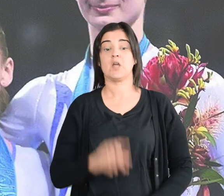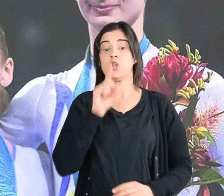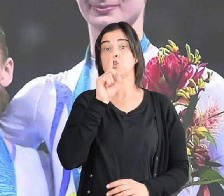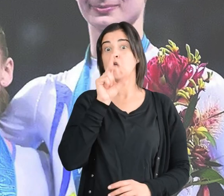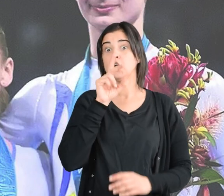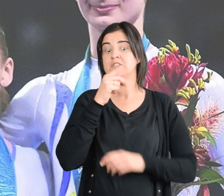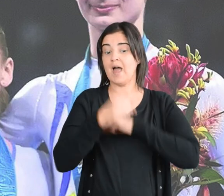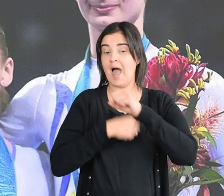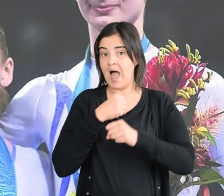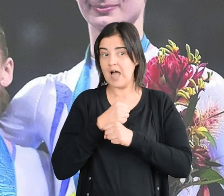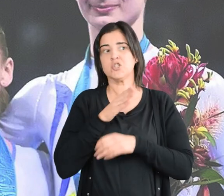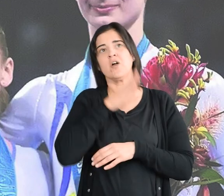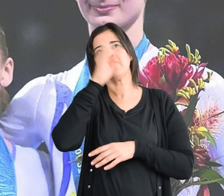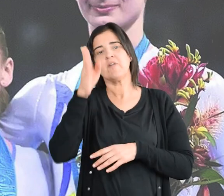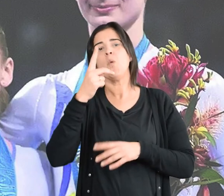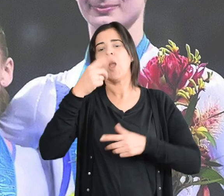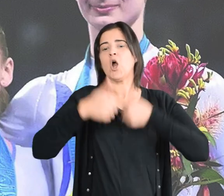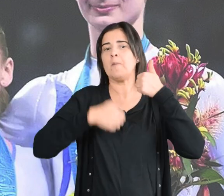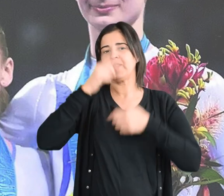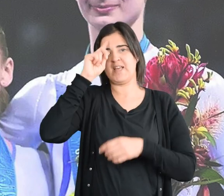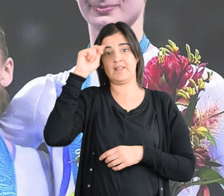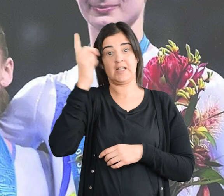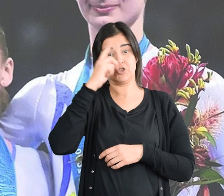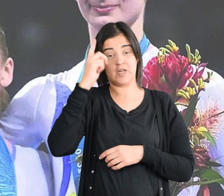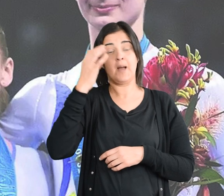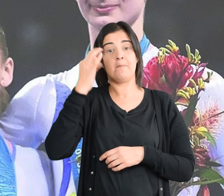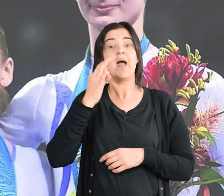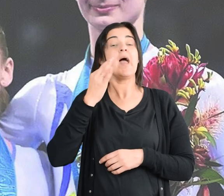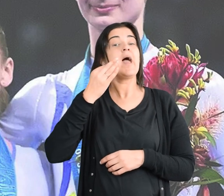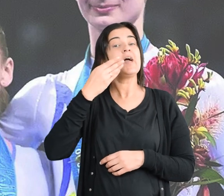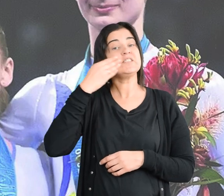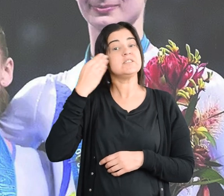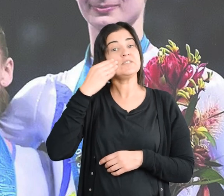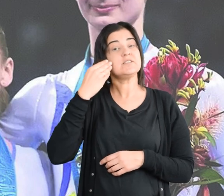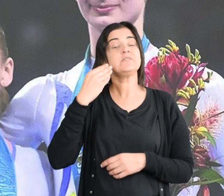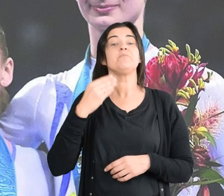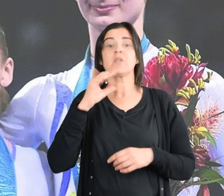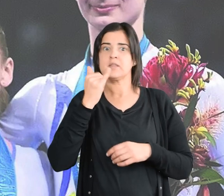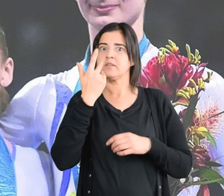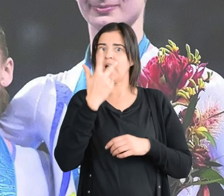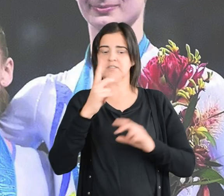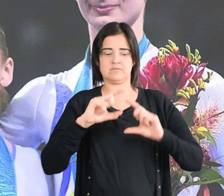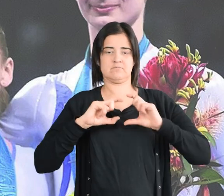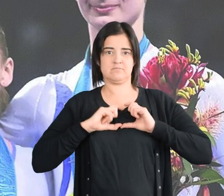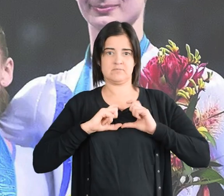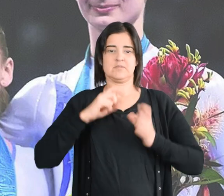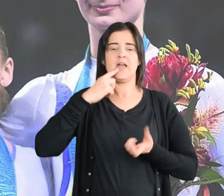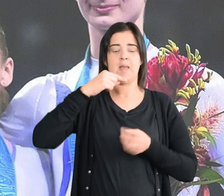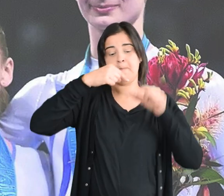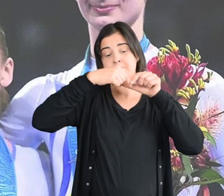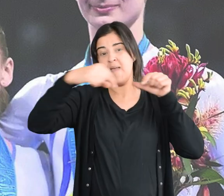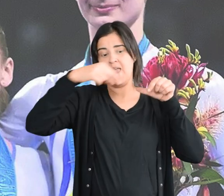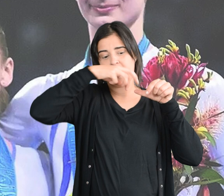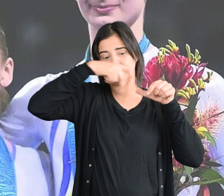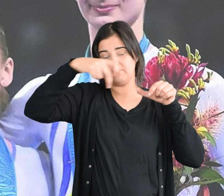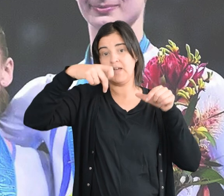a sus 12 años participa en una competencia internacional en República Checa obteniendo tres medallas en Viga